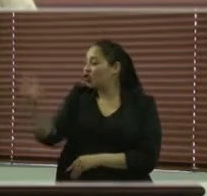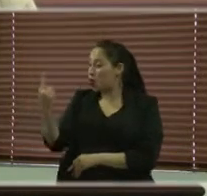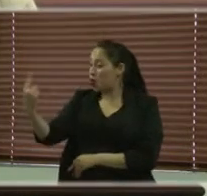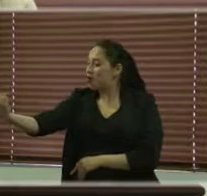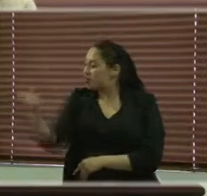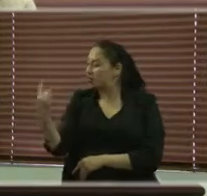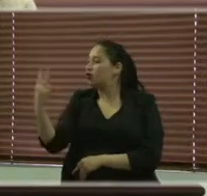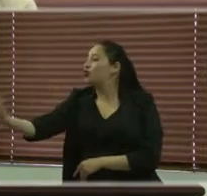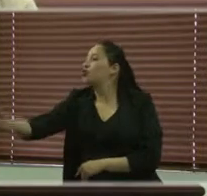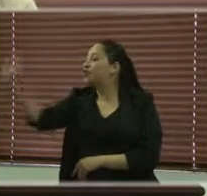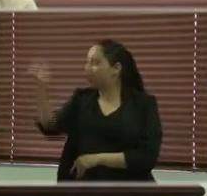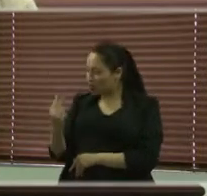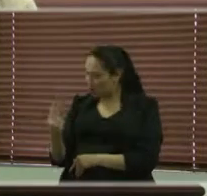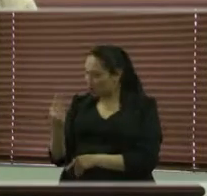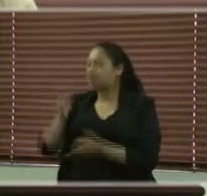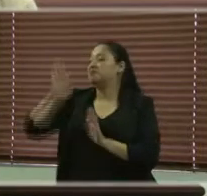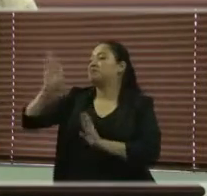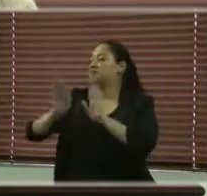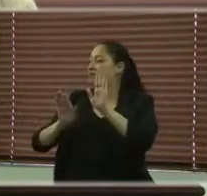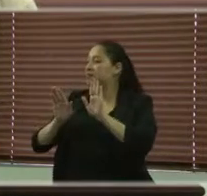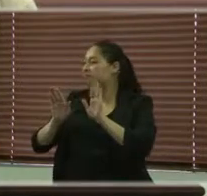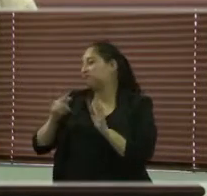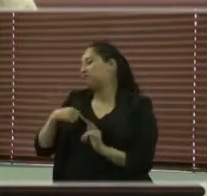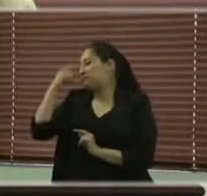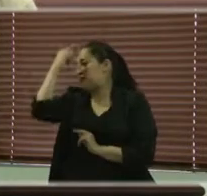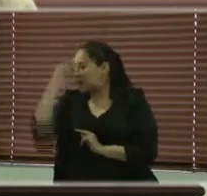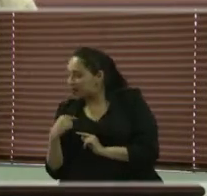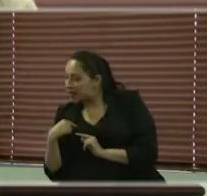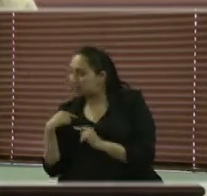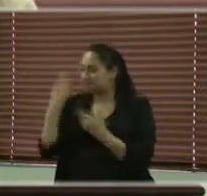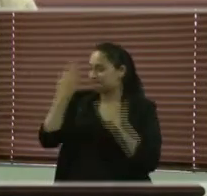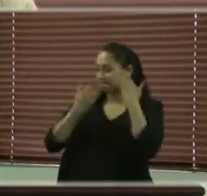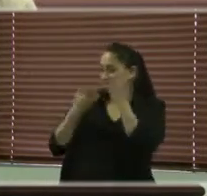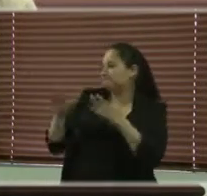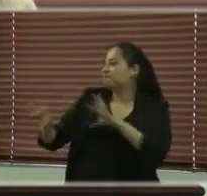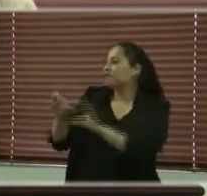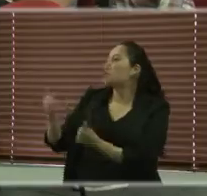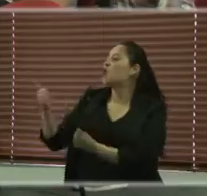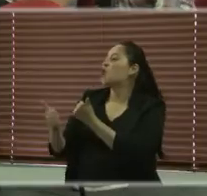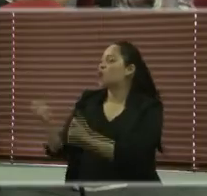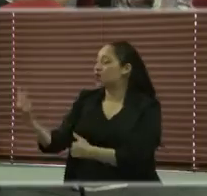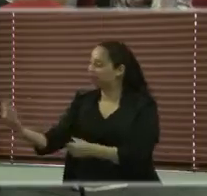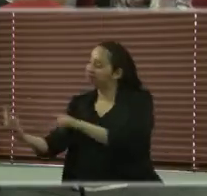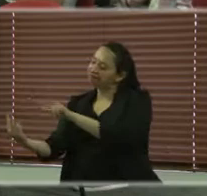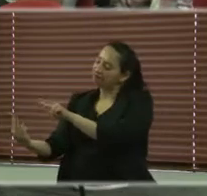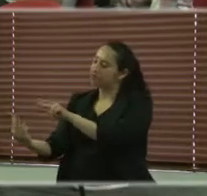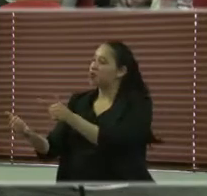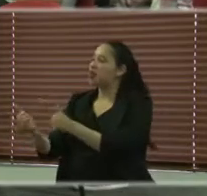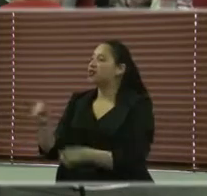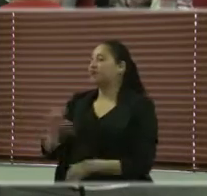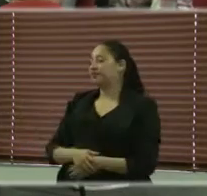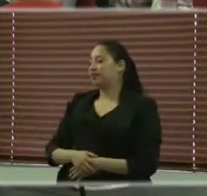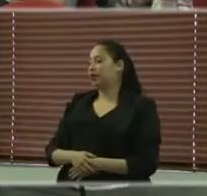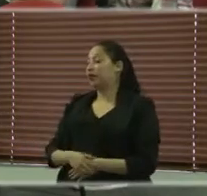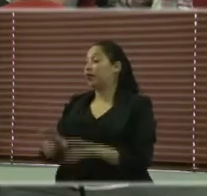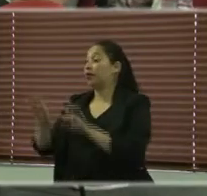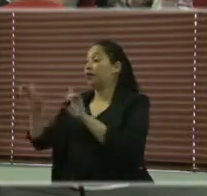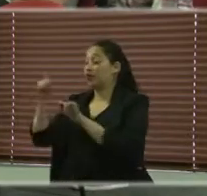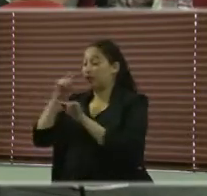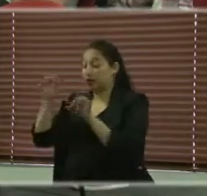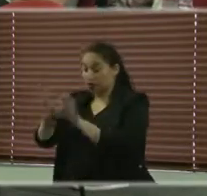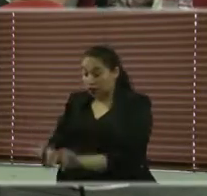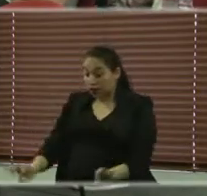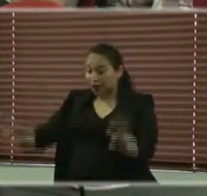Bueno pero yo diría que esa candidatura para que se presente debe empezar desde las organizaciones